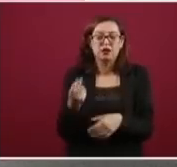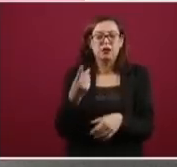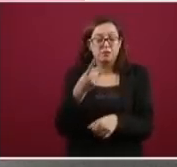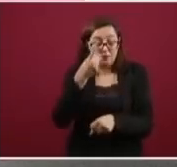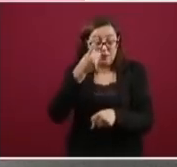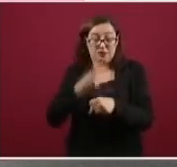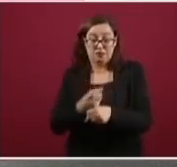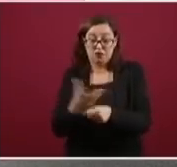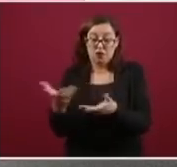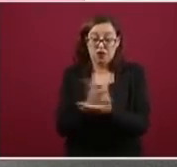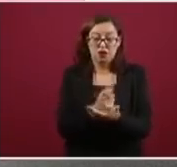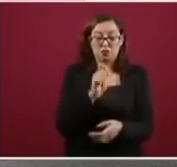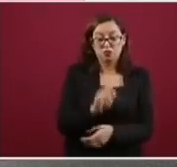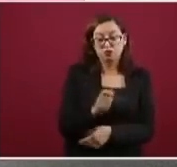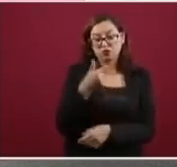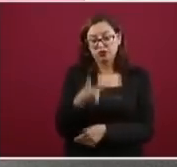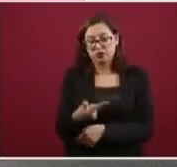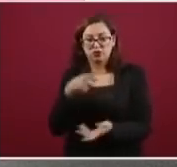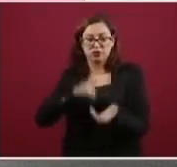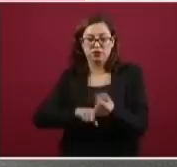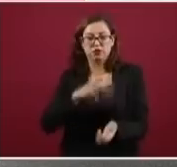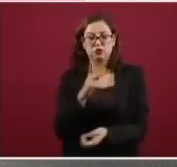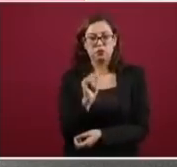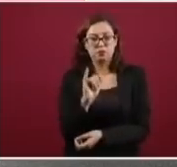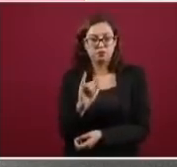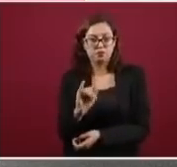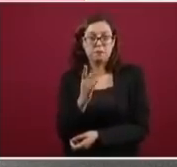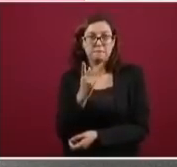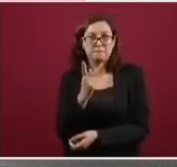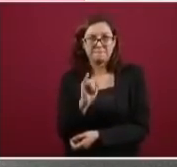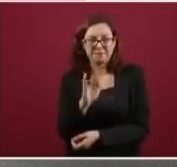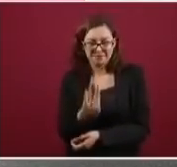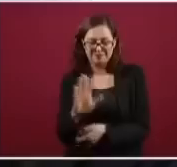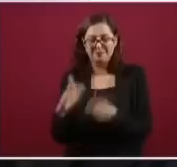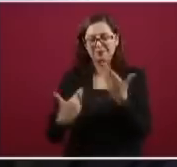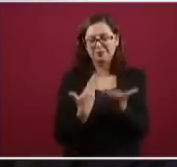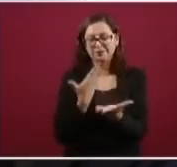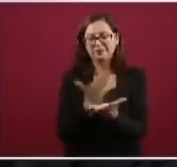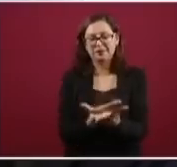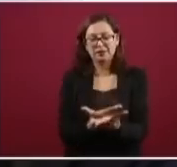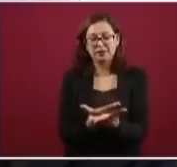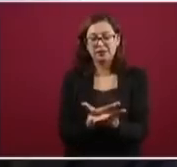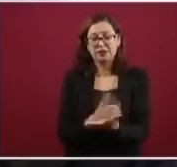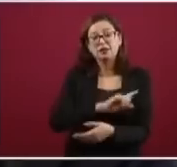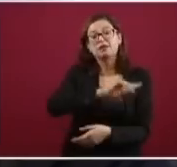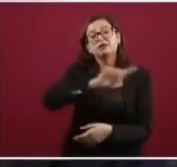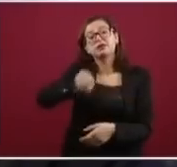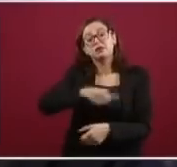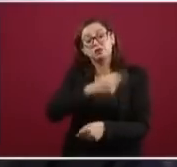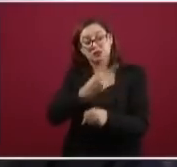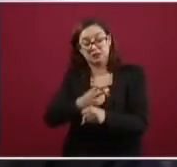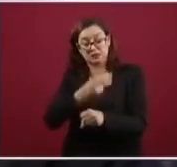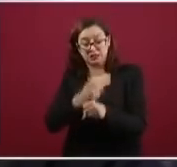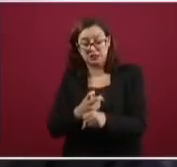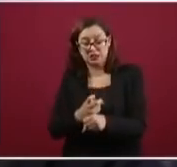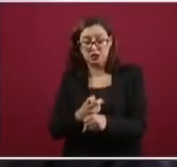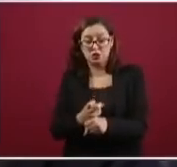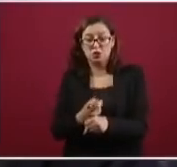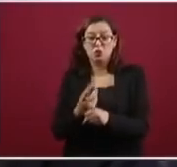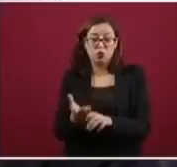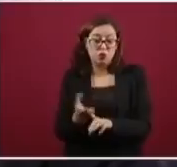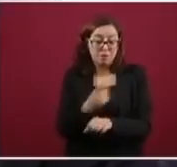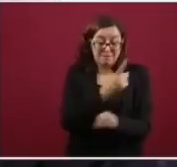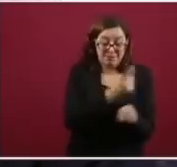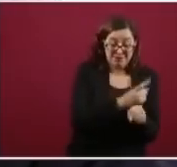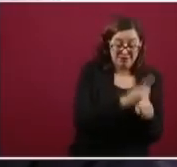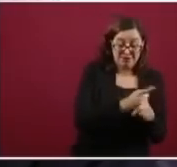de punto 7 del pib que es lo que estamos nosotros proponiendo después con con las variables macroeconómicas que están los criterios generales de política